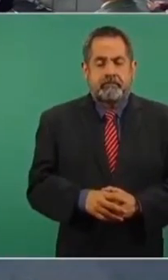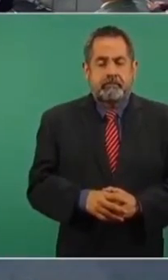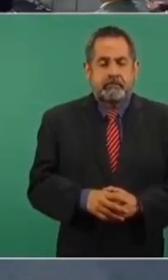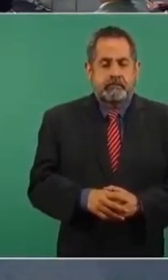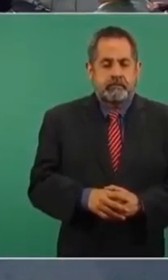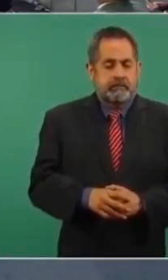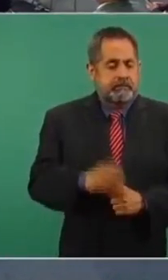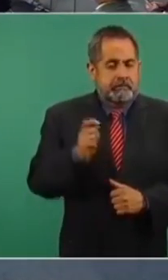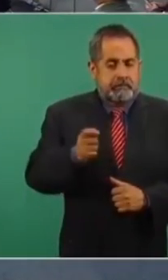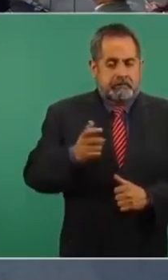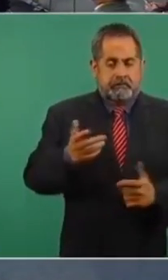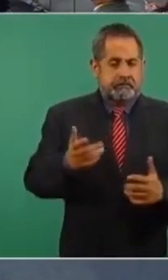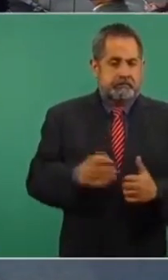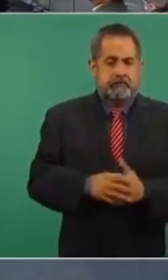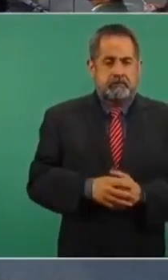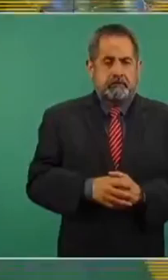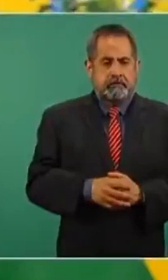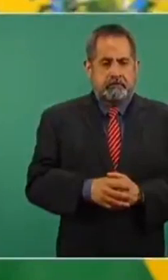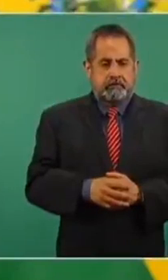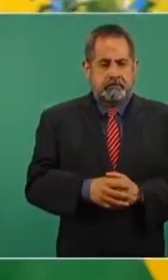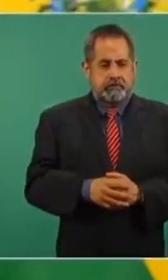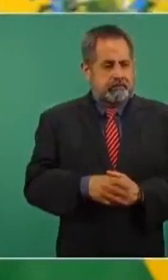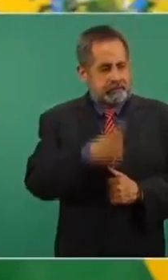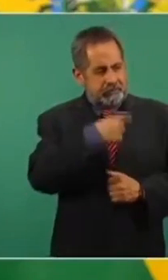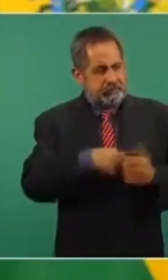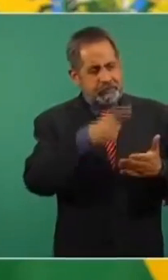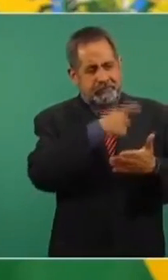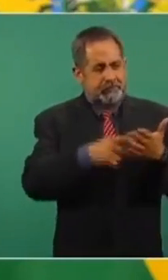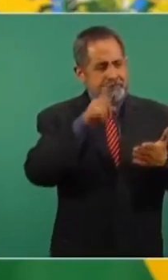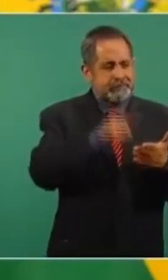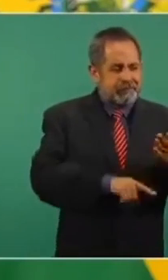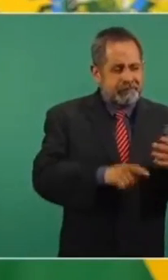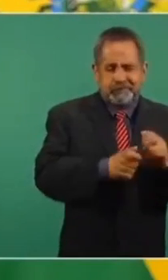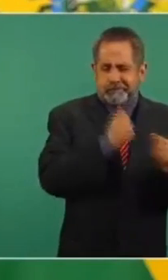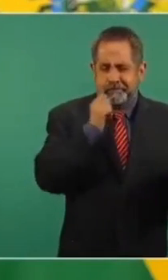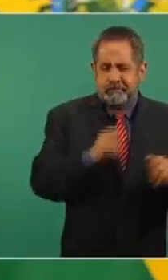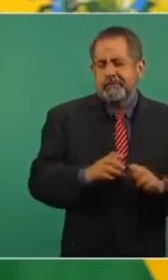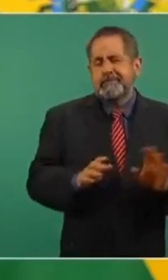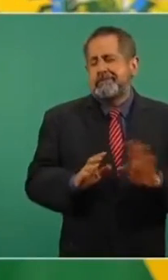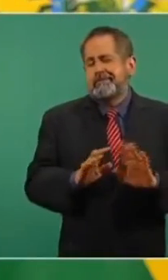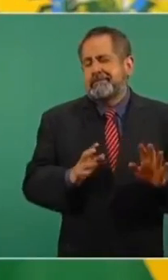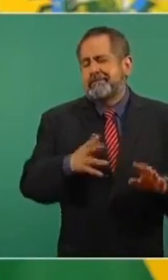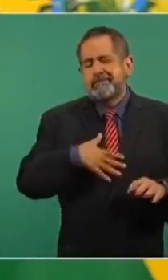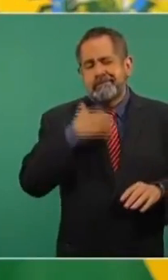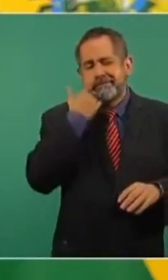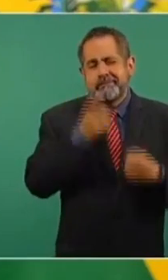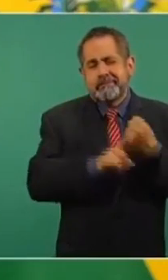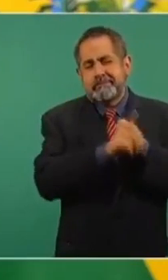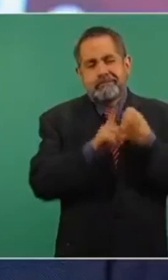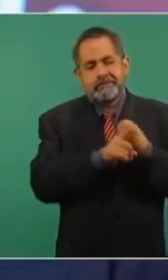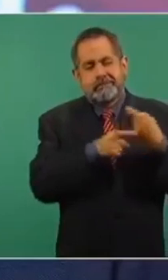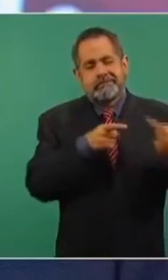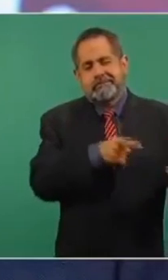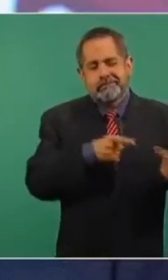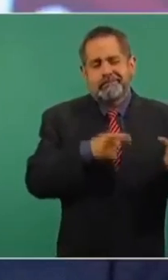¿Por qué no las cancelamos? Porque no queremos tener problema.